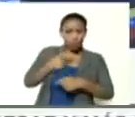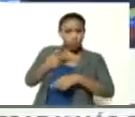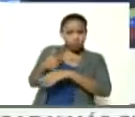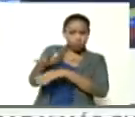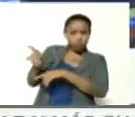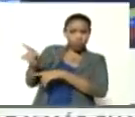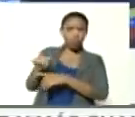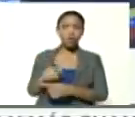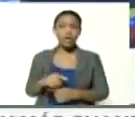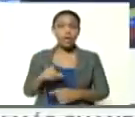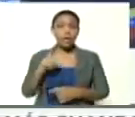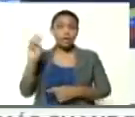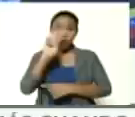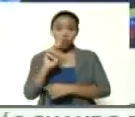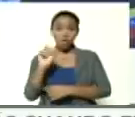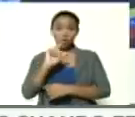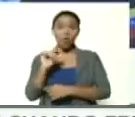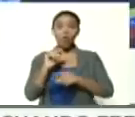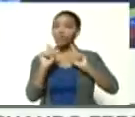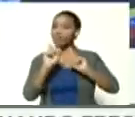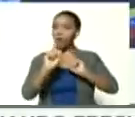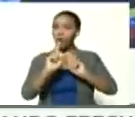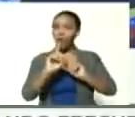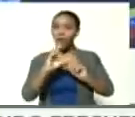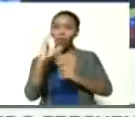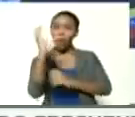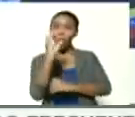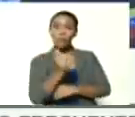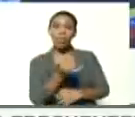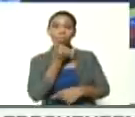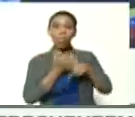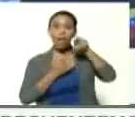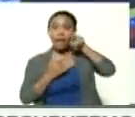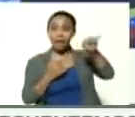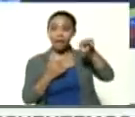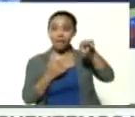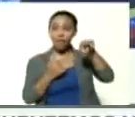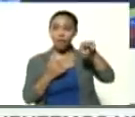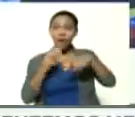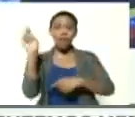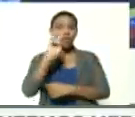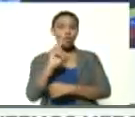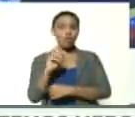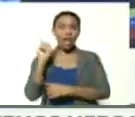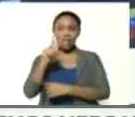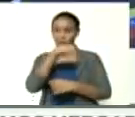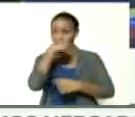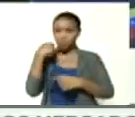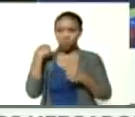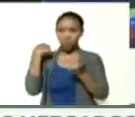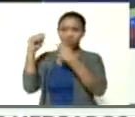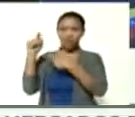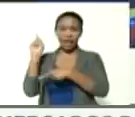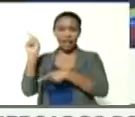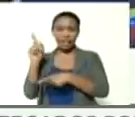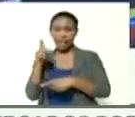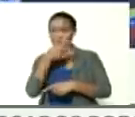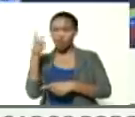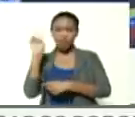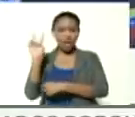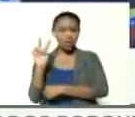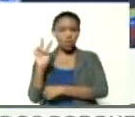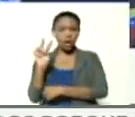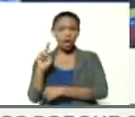Estado fallido? No, es Colombia el Estado fallido. Ellos dicen que Venezuela es un narcoestado. Por favor.